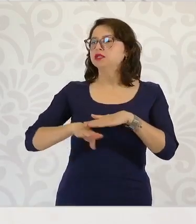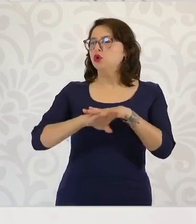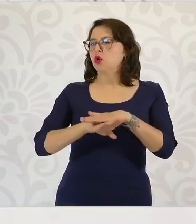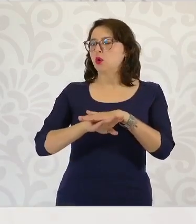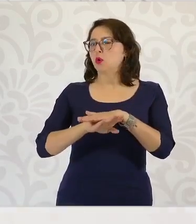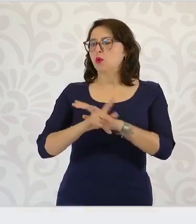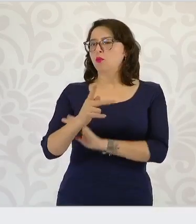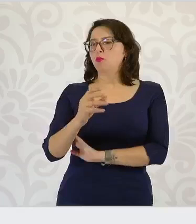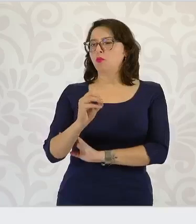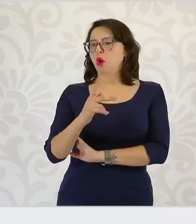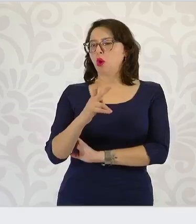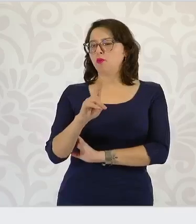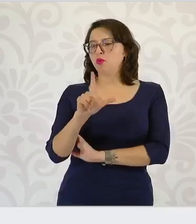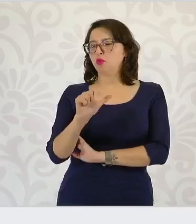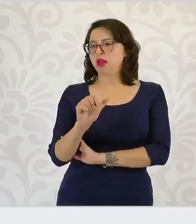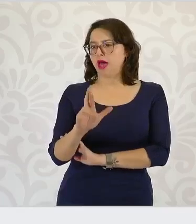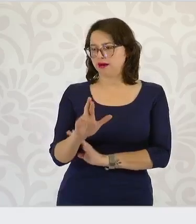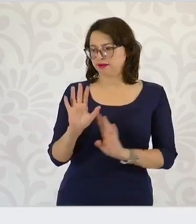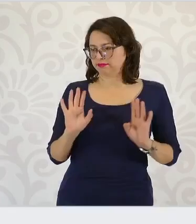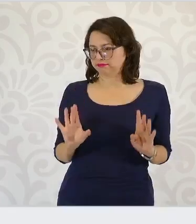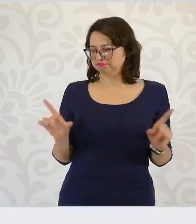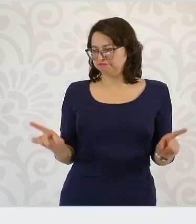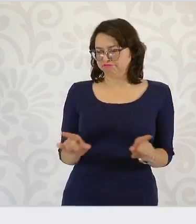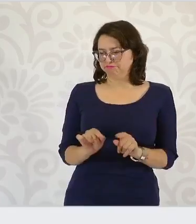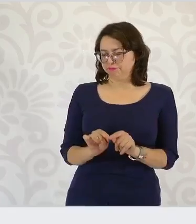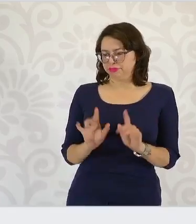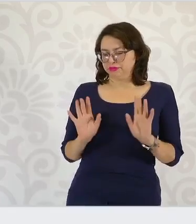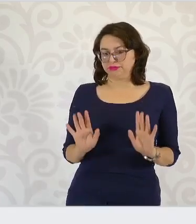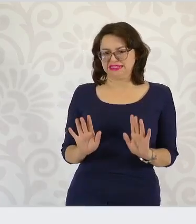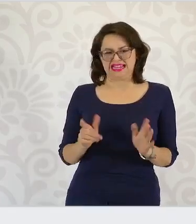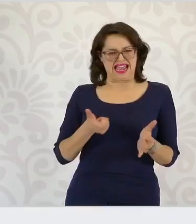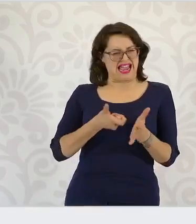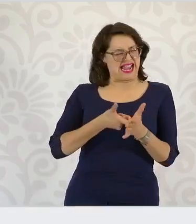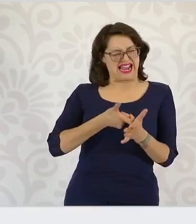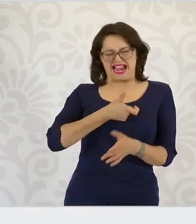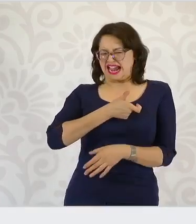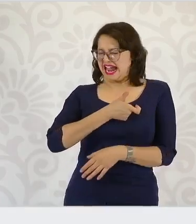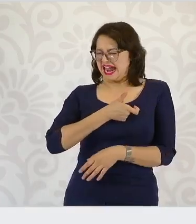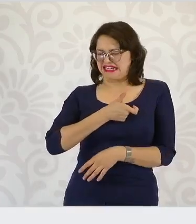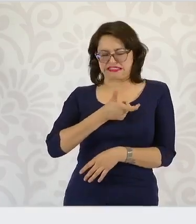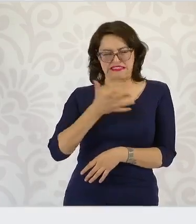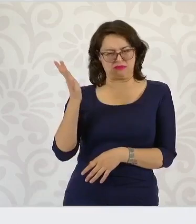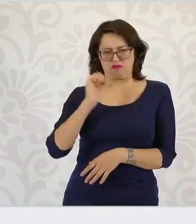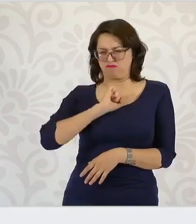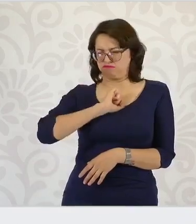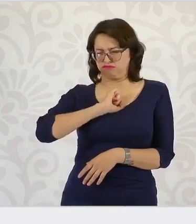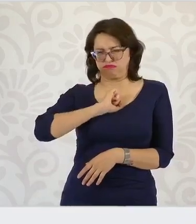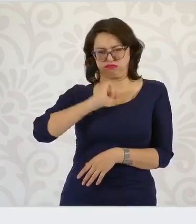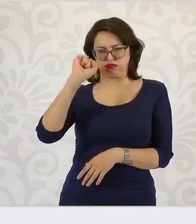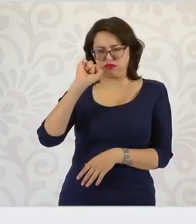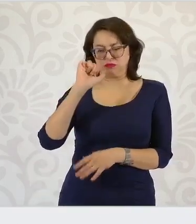Esas compras de medicamentos fueron a mucho mayor precio que las que se hicieron posteriormente. Y